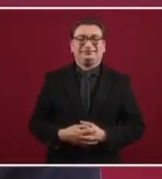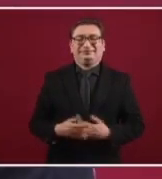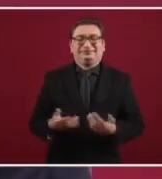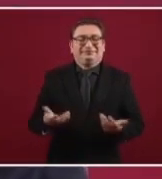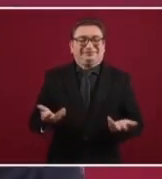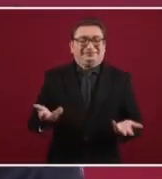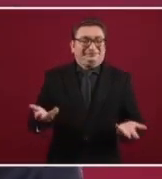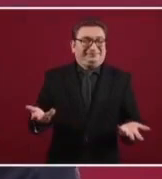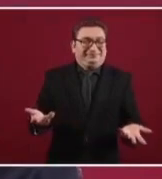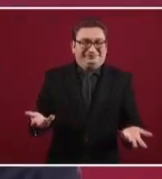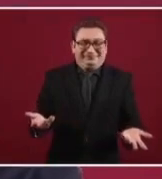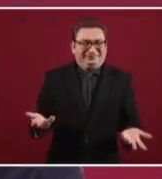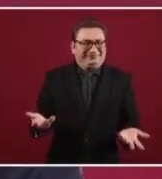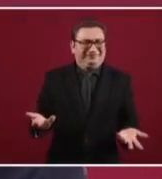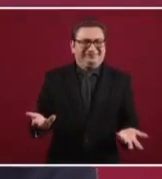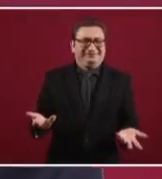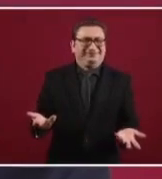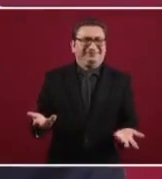Entonces, no son